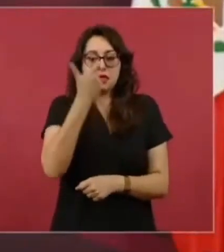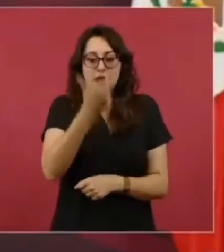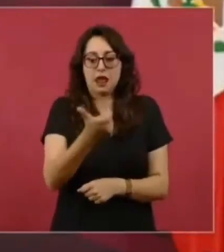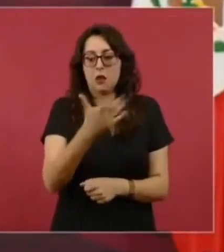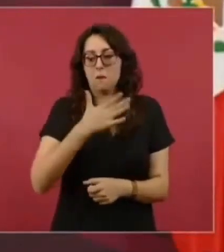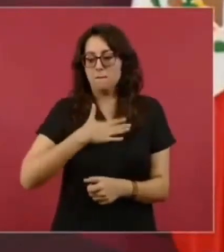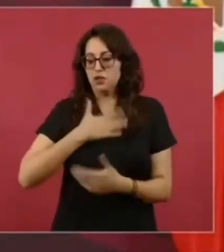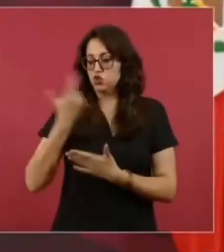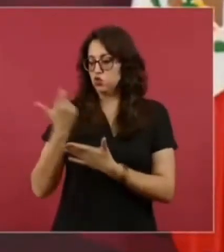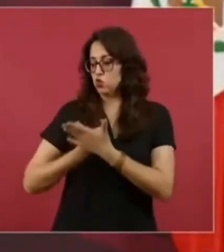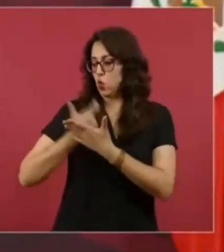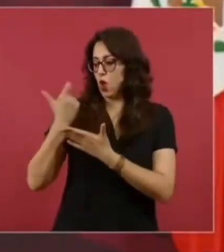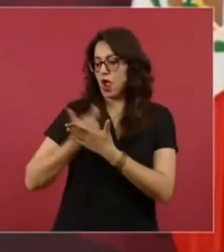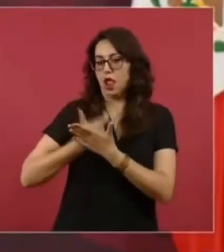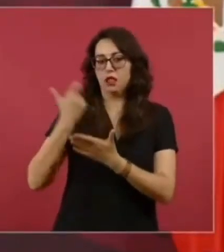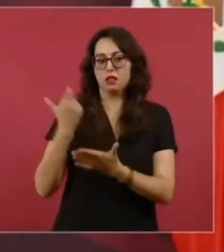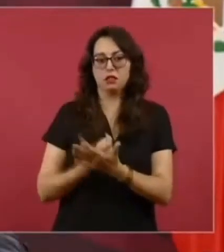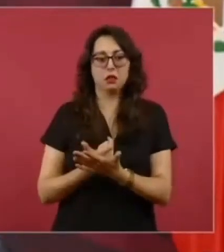Que yo